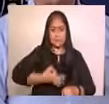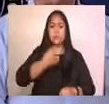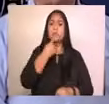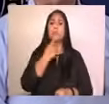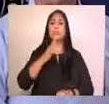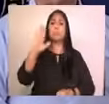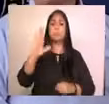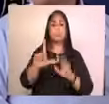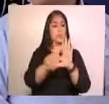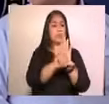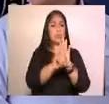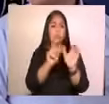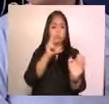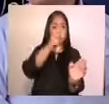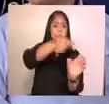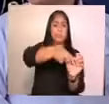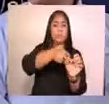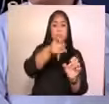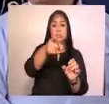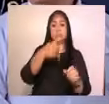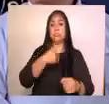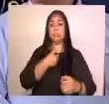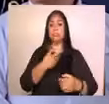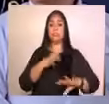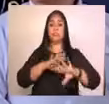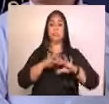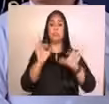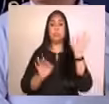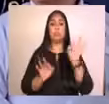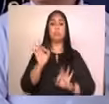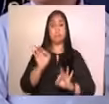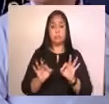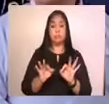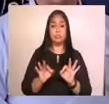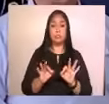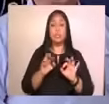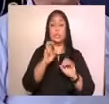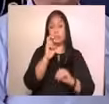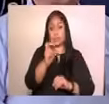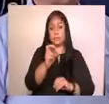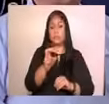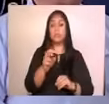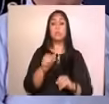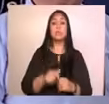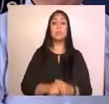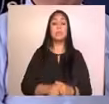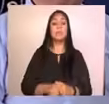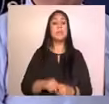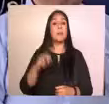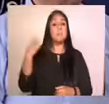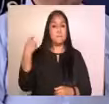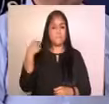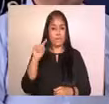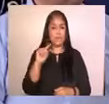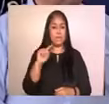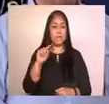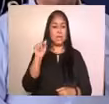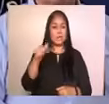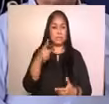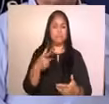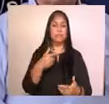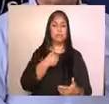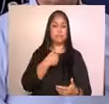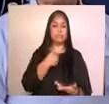aquellos que entren en conflicto con la justicia. Para ello, para que la aplicación